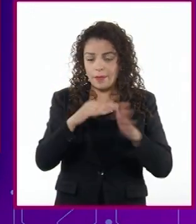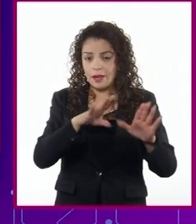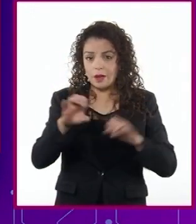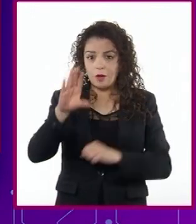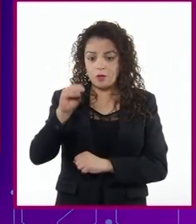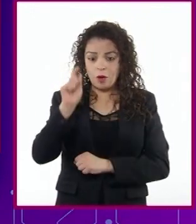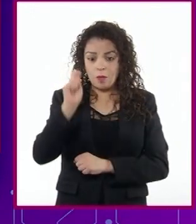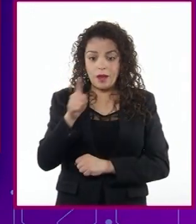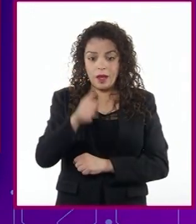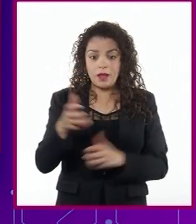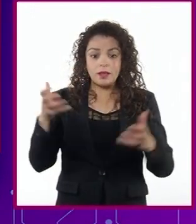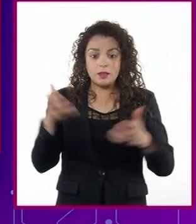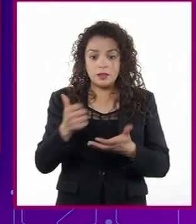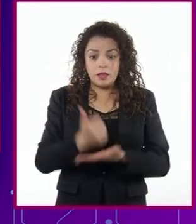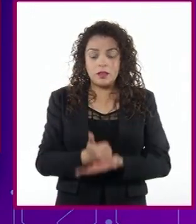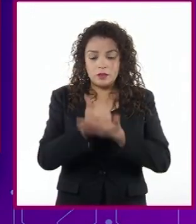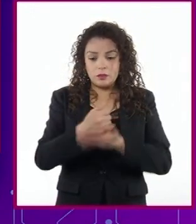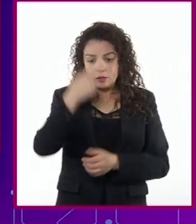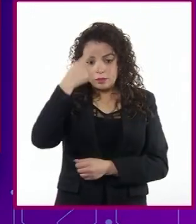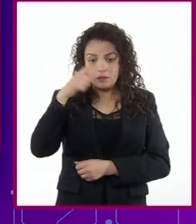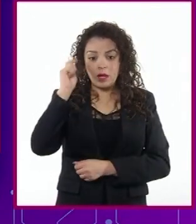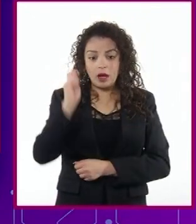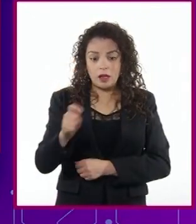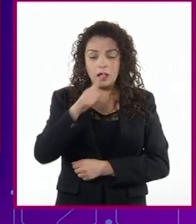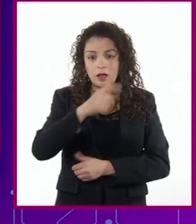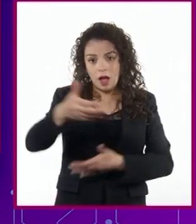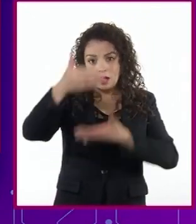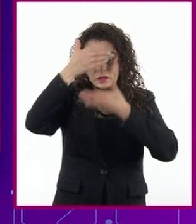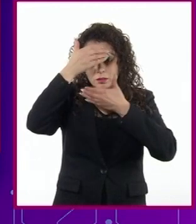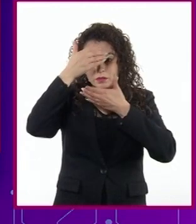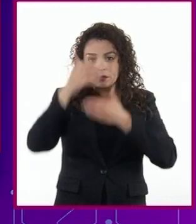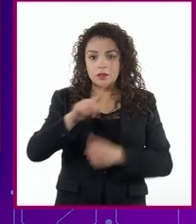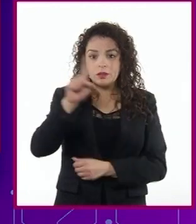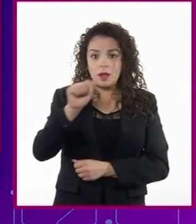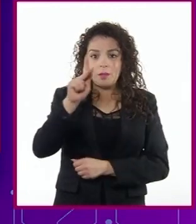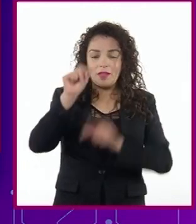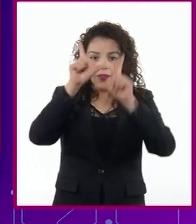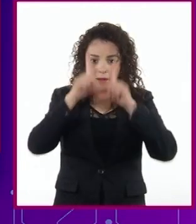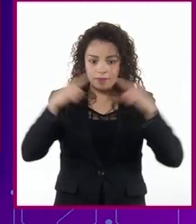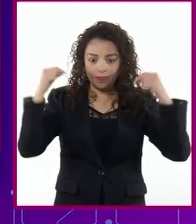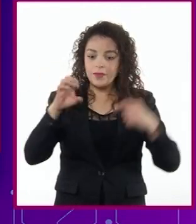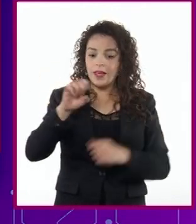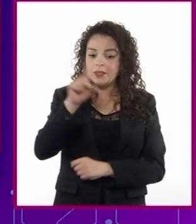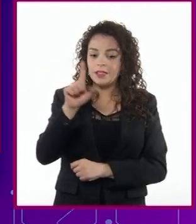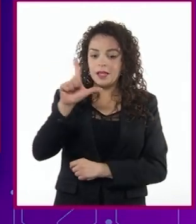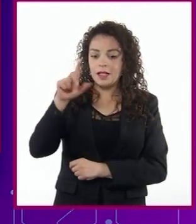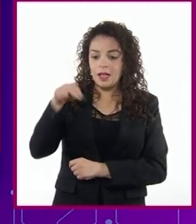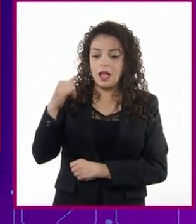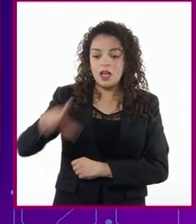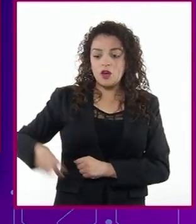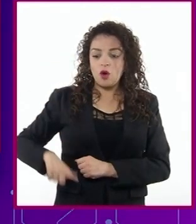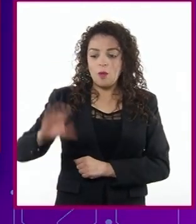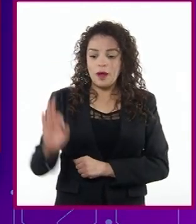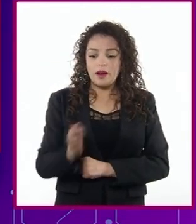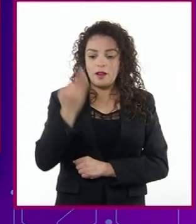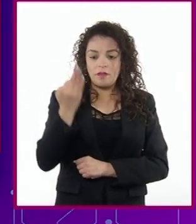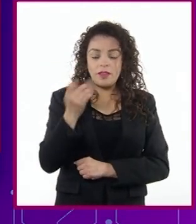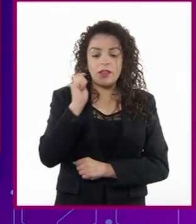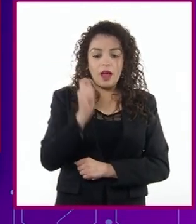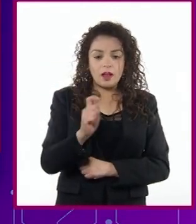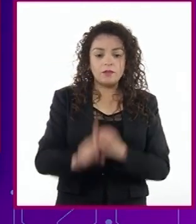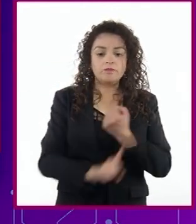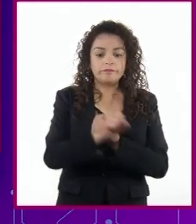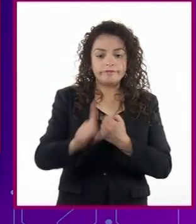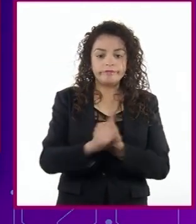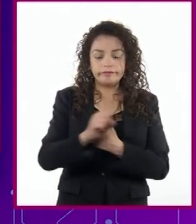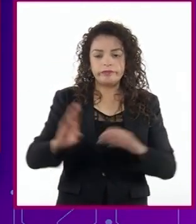como uno de los intermediarios entre el Ejército Zapatista de Liberación Nacional, EZLN, y el gobierno federal a raíz del conflicto